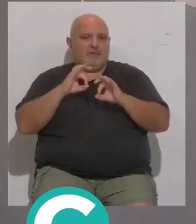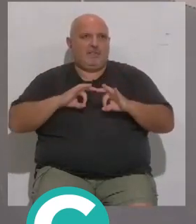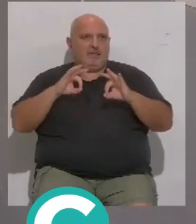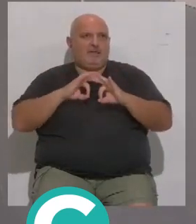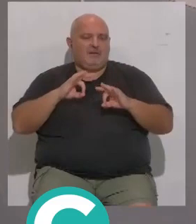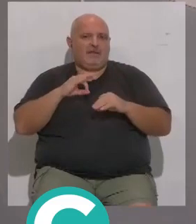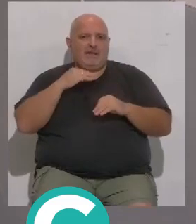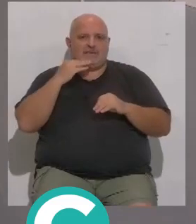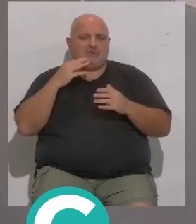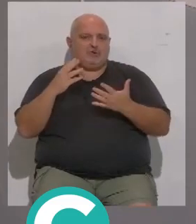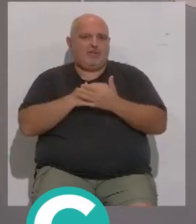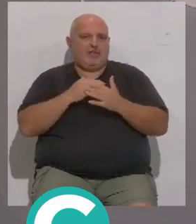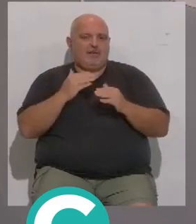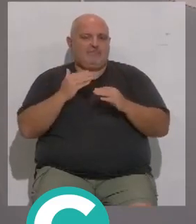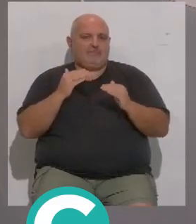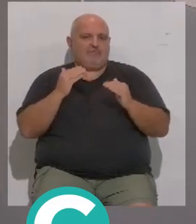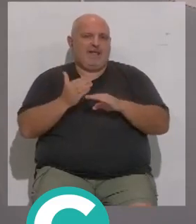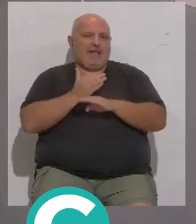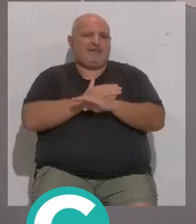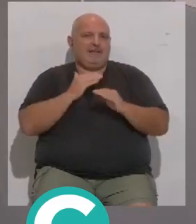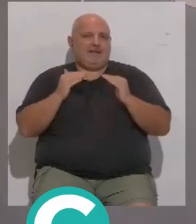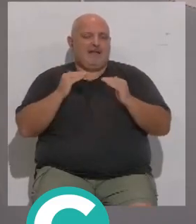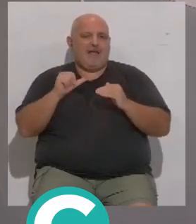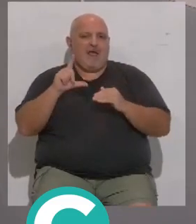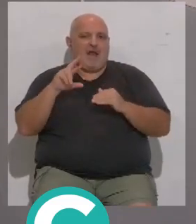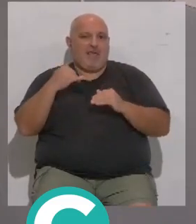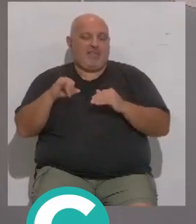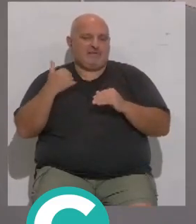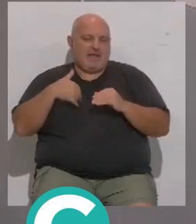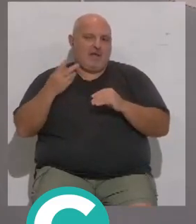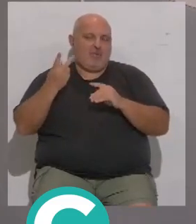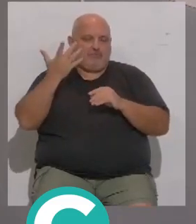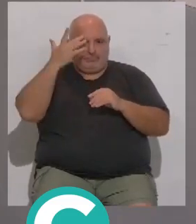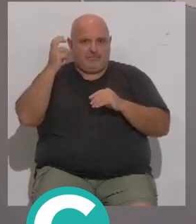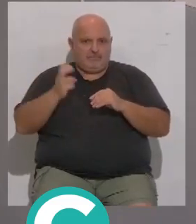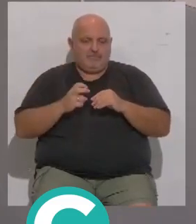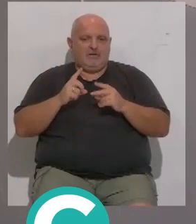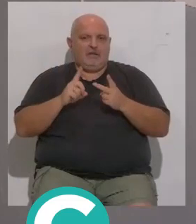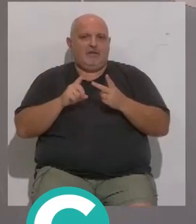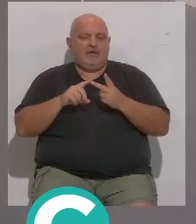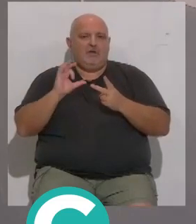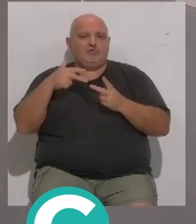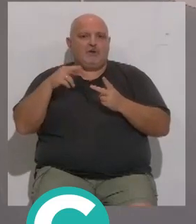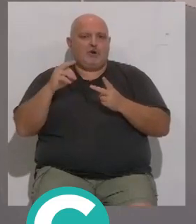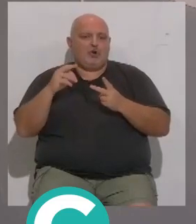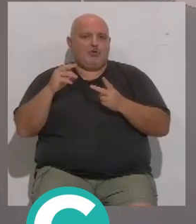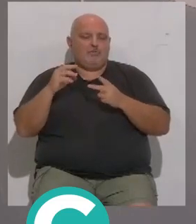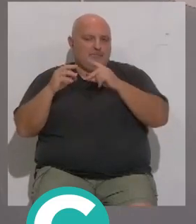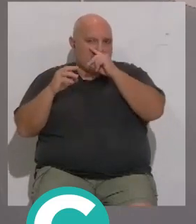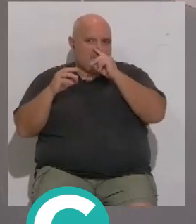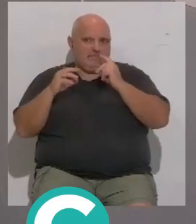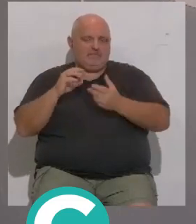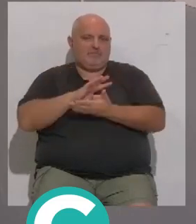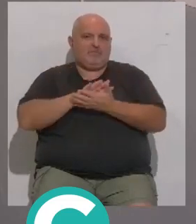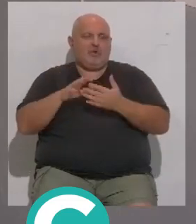durante casi toda la pretemporada, algunos como Rubén Alcaraz por esa lesión importante, la de Rubén Sobrino también fue un golpe que